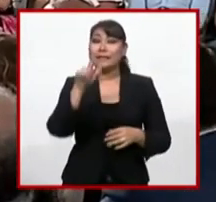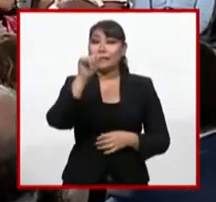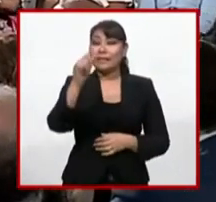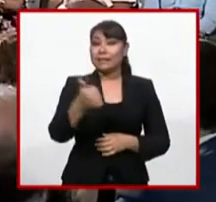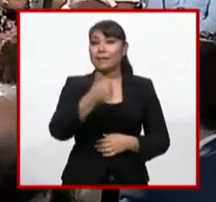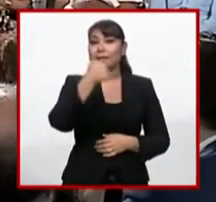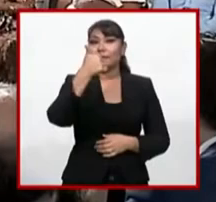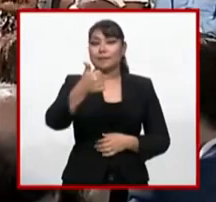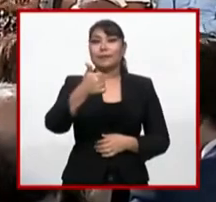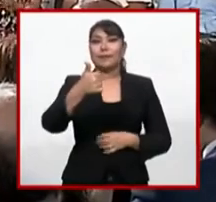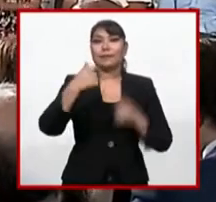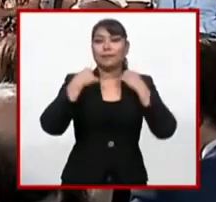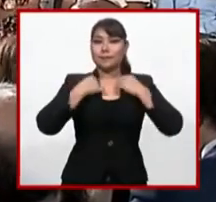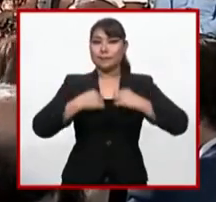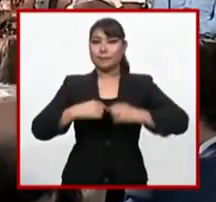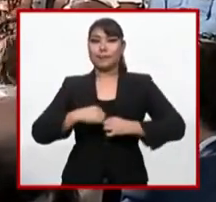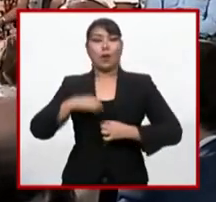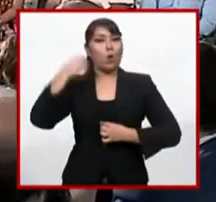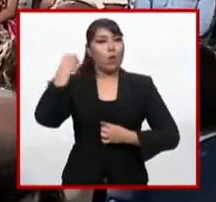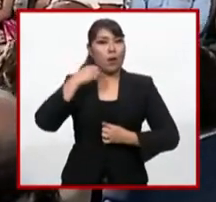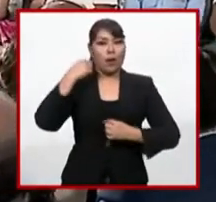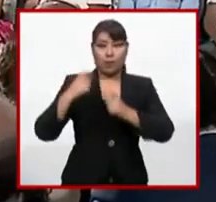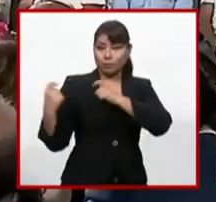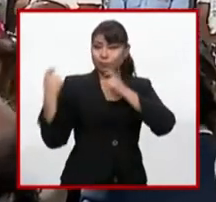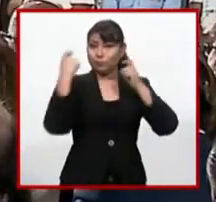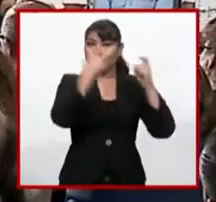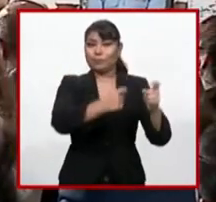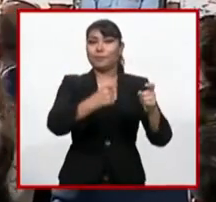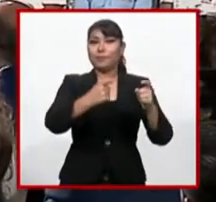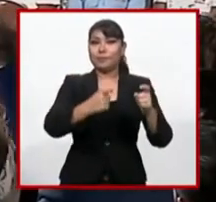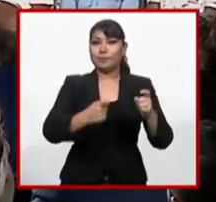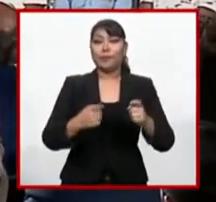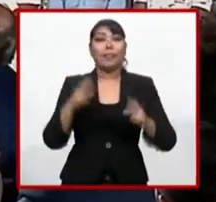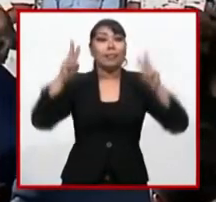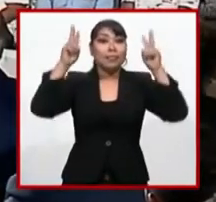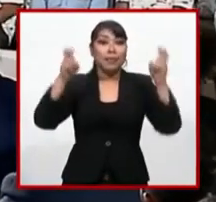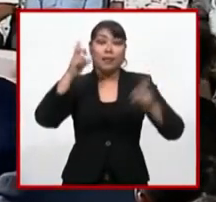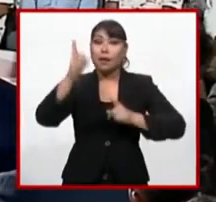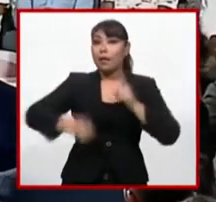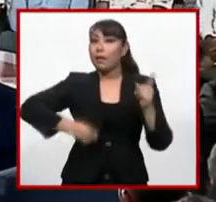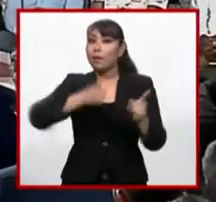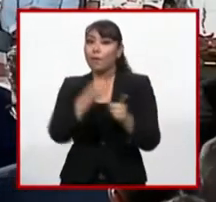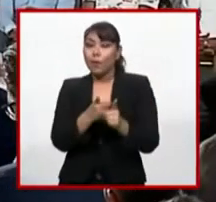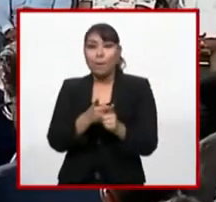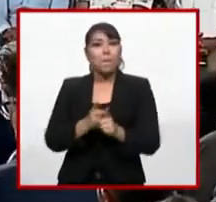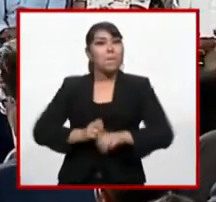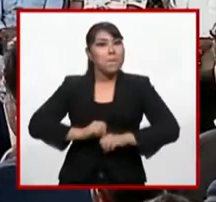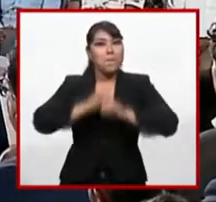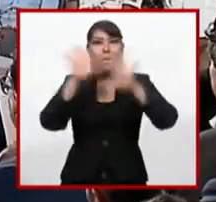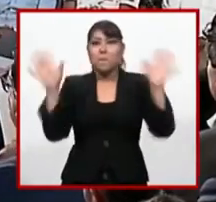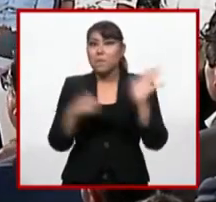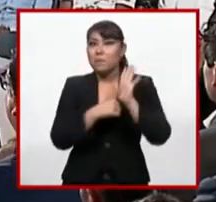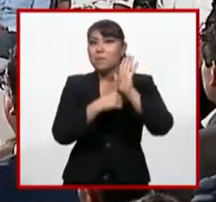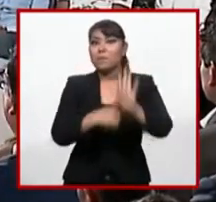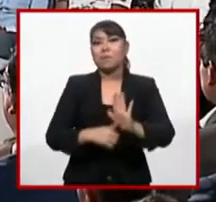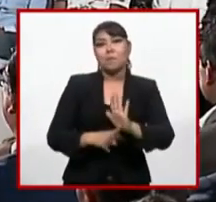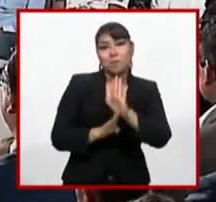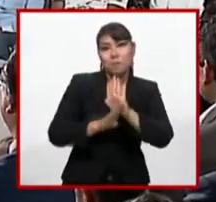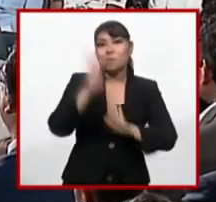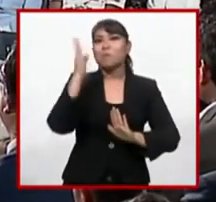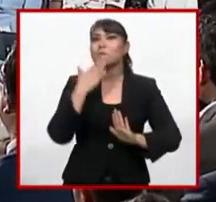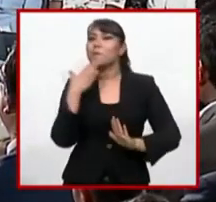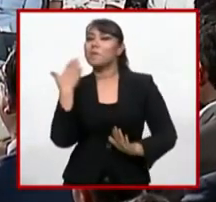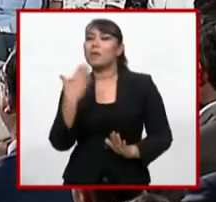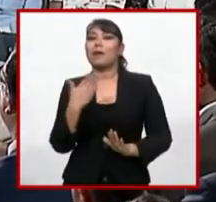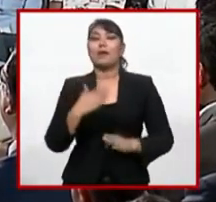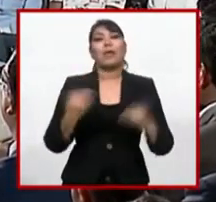76 preseas en Oaxaca. Así que en el tema deportivo estamos dando resultados, también con un